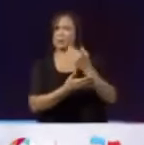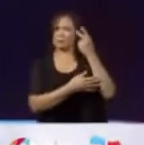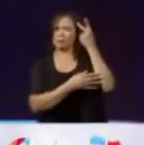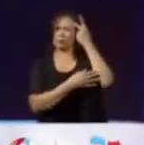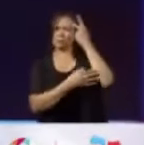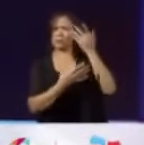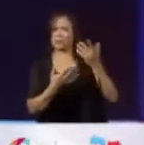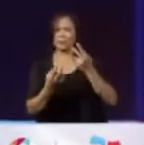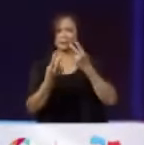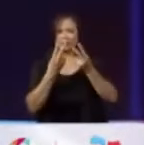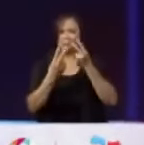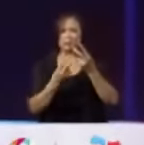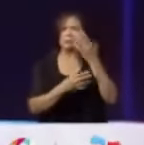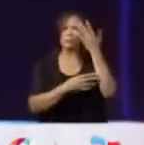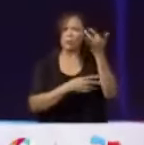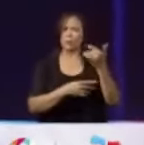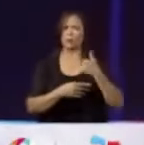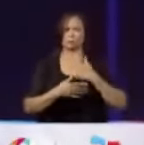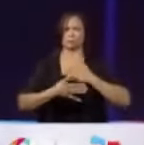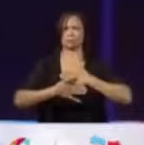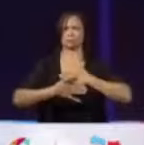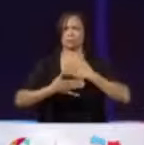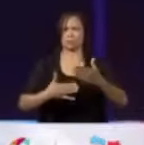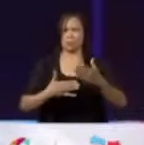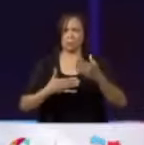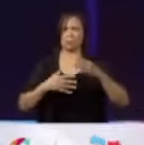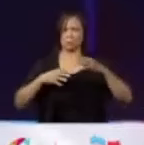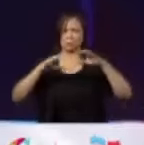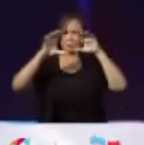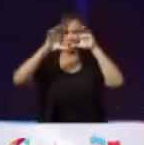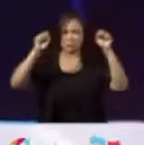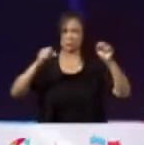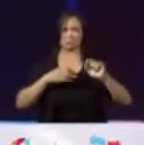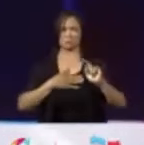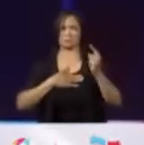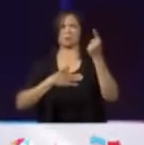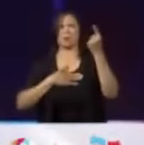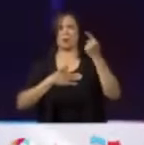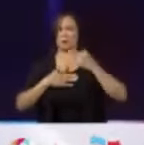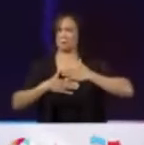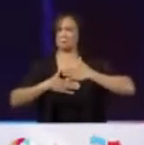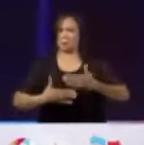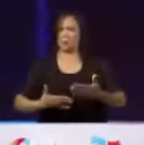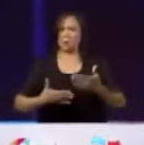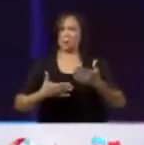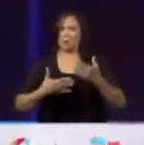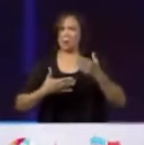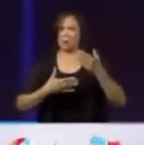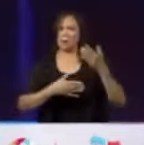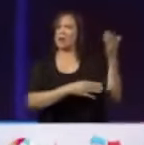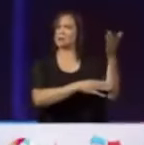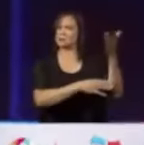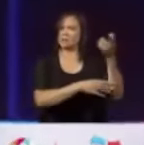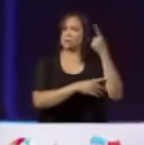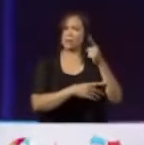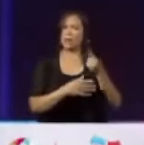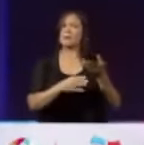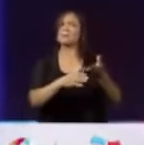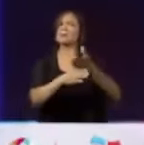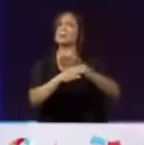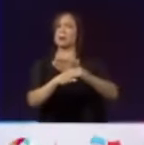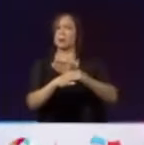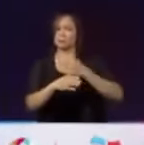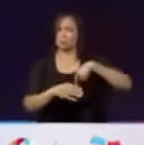política. Están viendo este debate porque yo accedí, el primer presidente que accedió a un debate para poder mejorar la calidad de